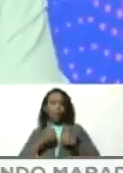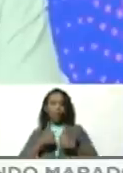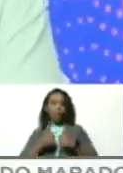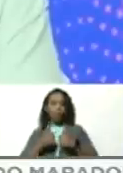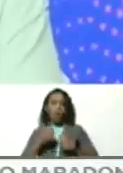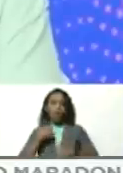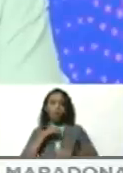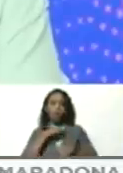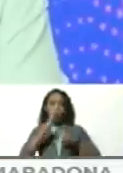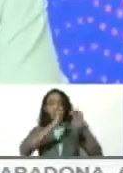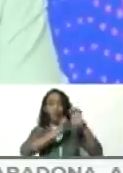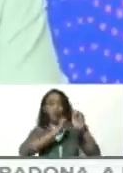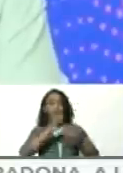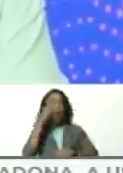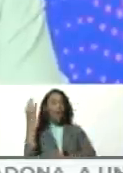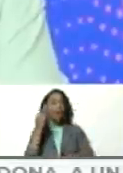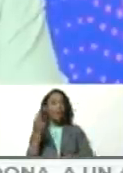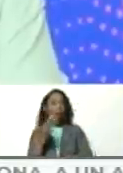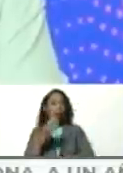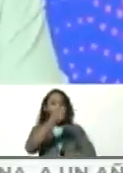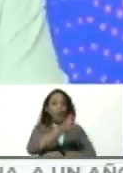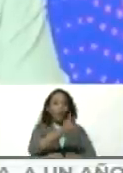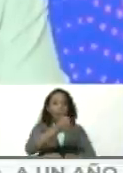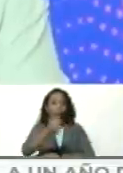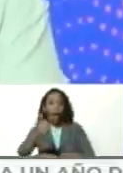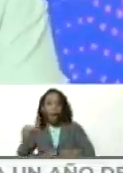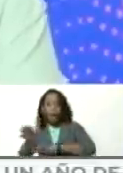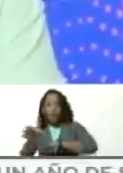evaluando la verdad en cada municipio.